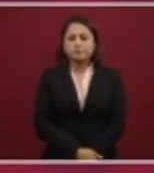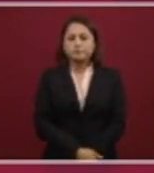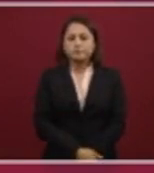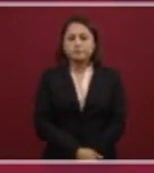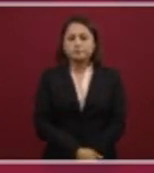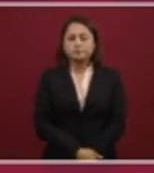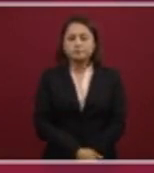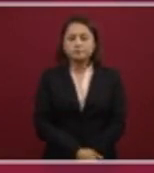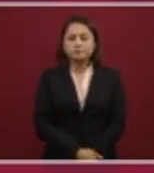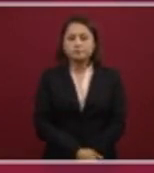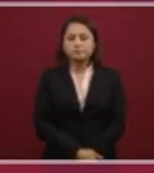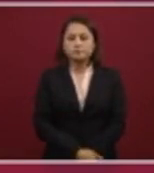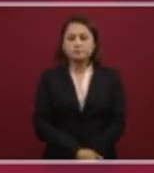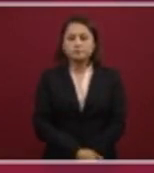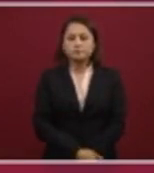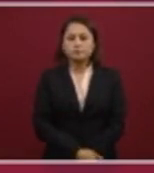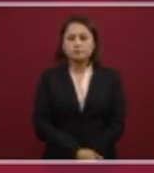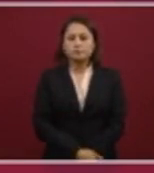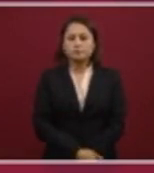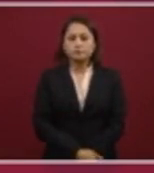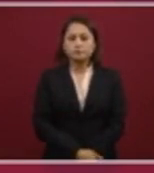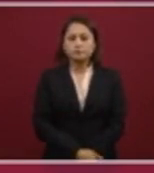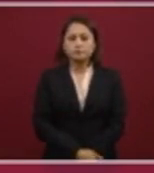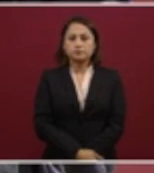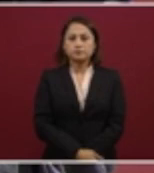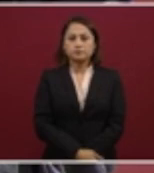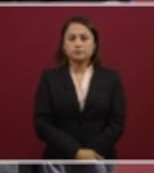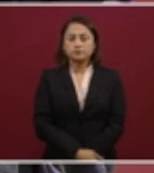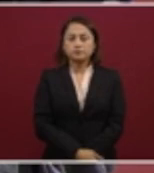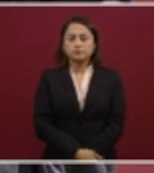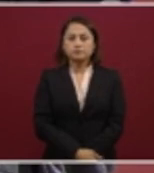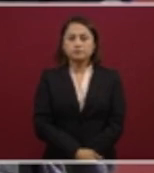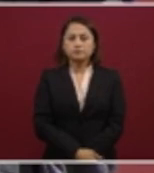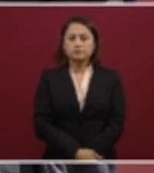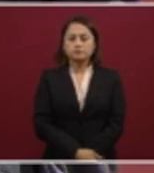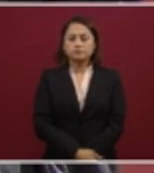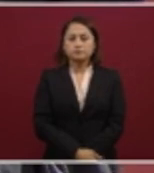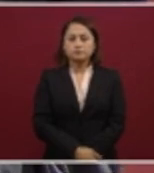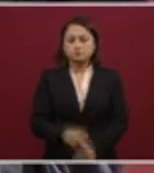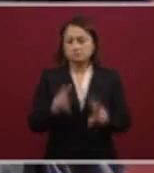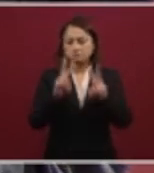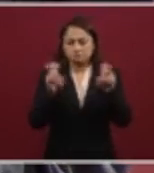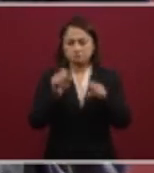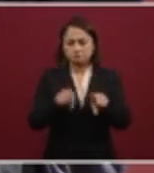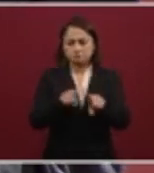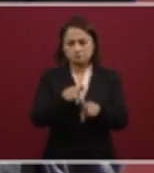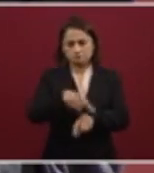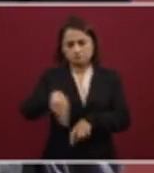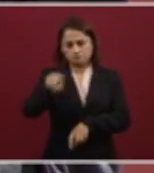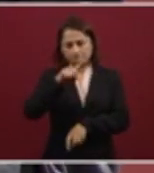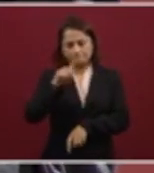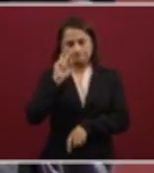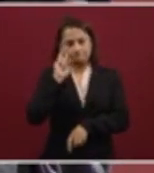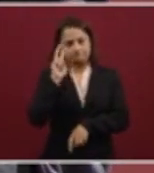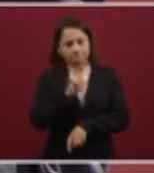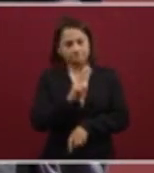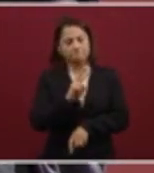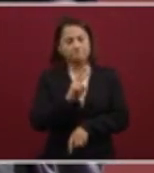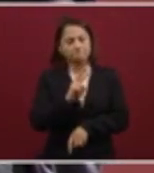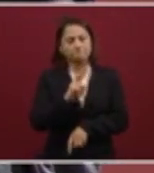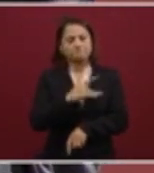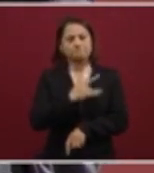refrescar este asunto. que últimamente pues